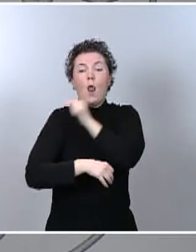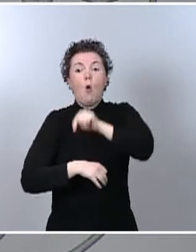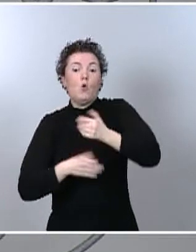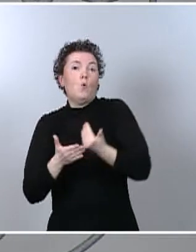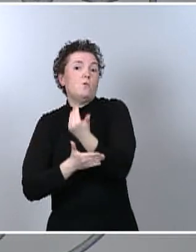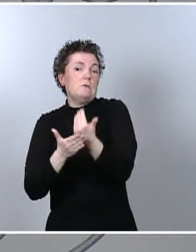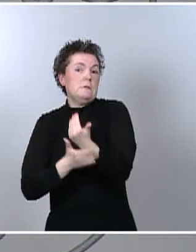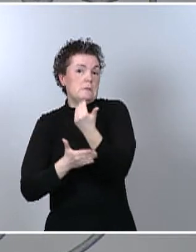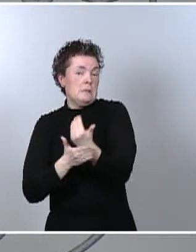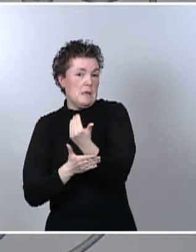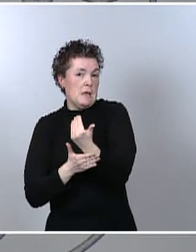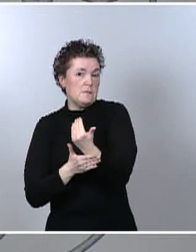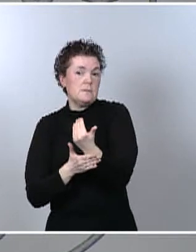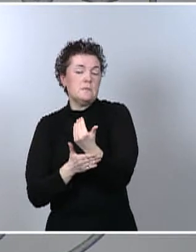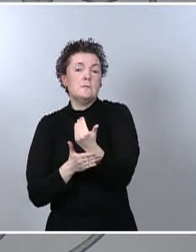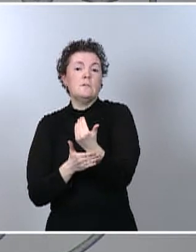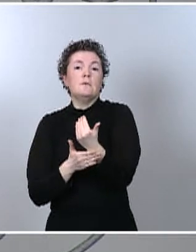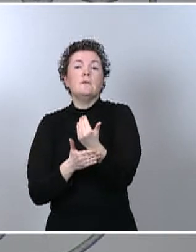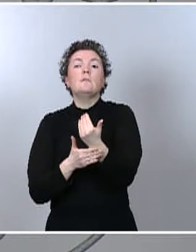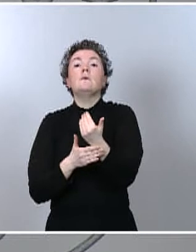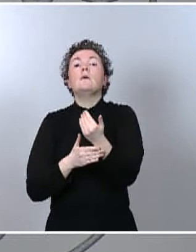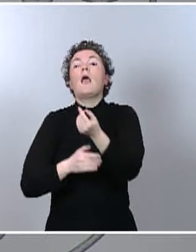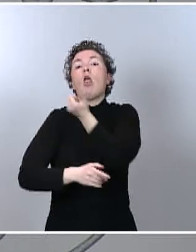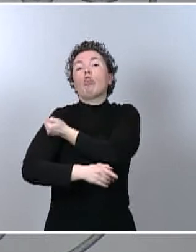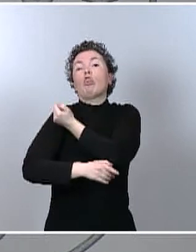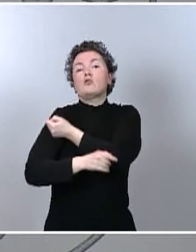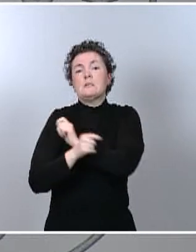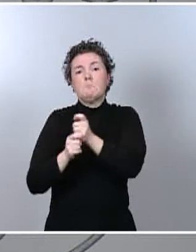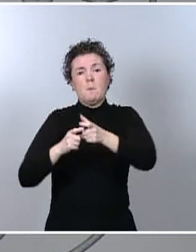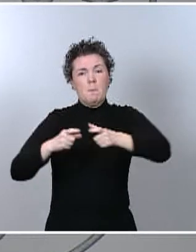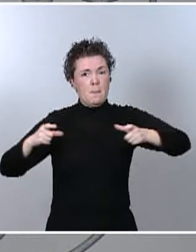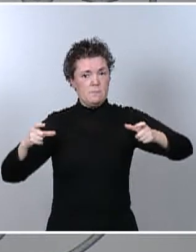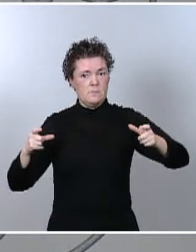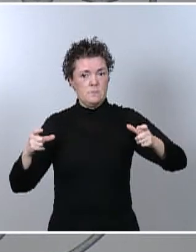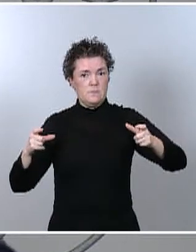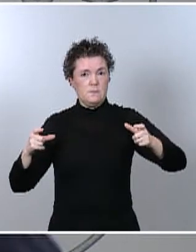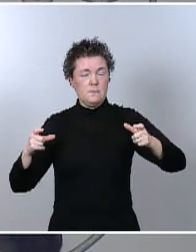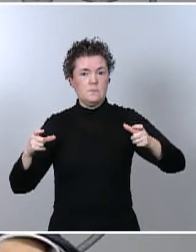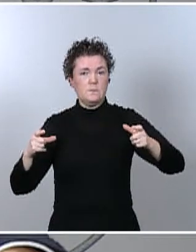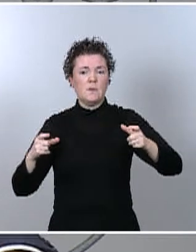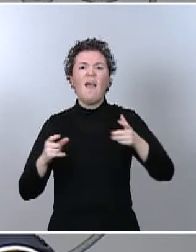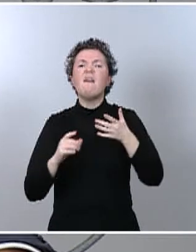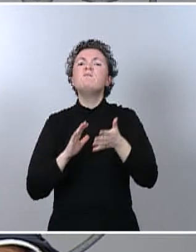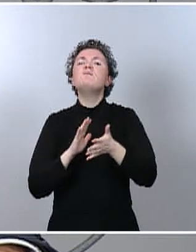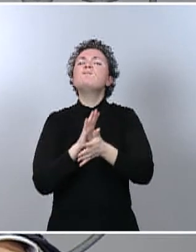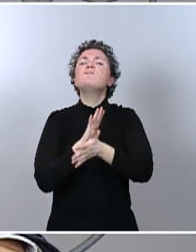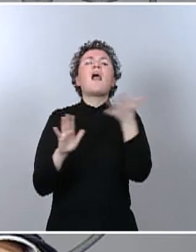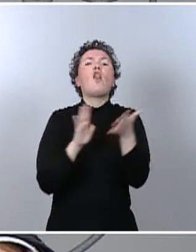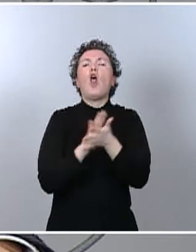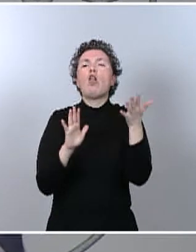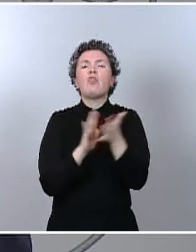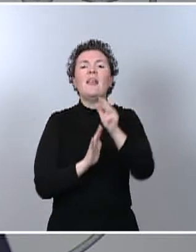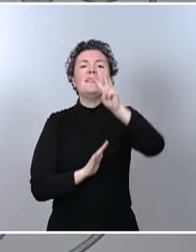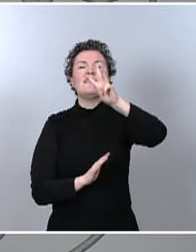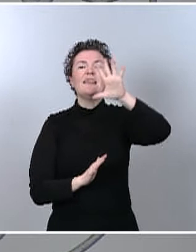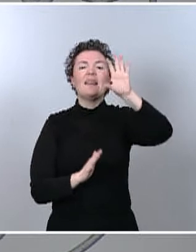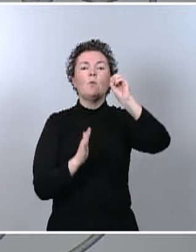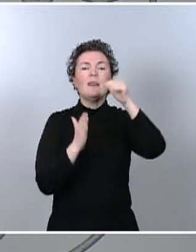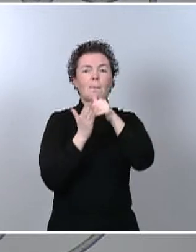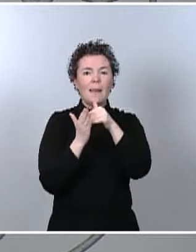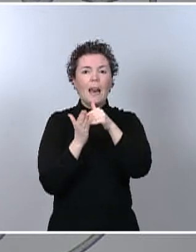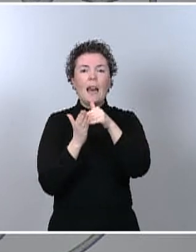que el ritmo al que vamos a ir trabajando, no solamente con esas dosis, sino que esperamos, si hoy se confirma, por ejemplo, que se autoriza una segunda vacuna,